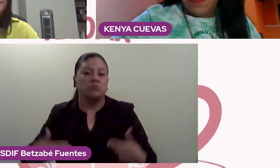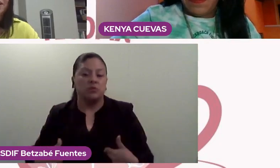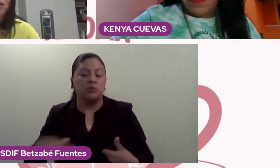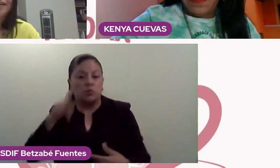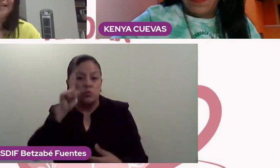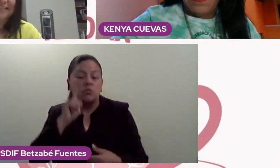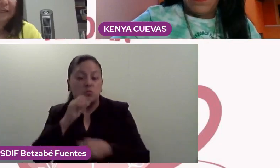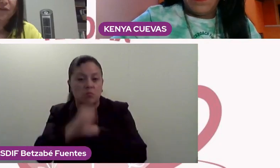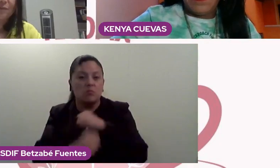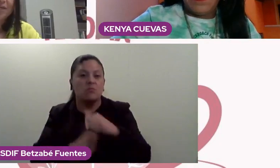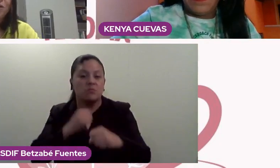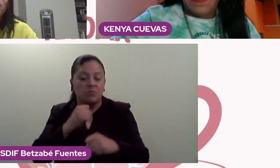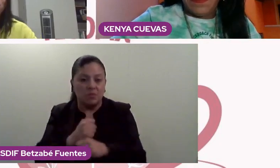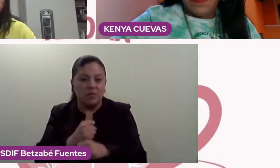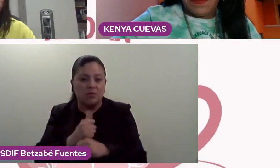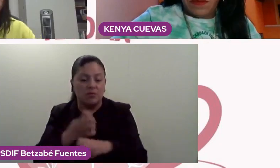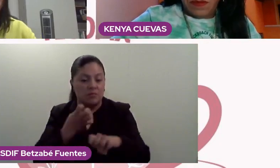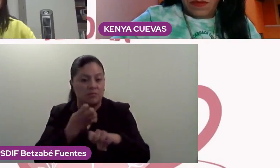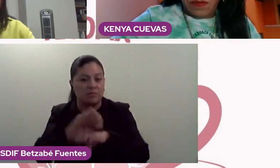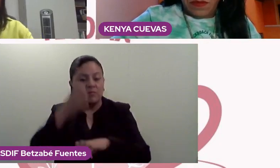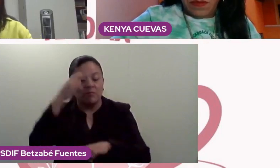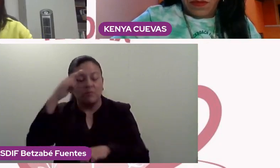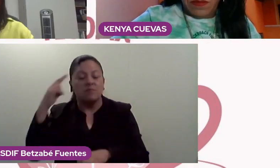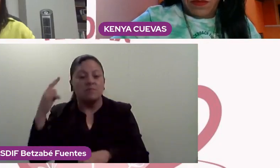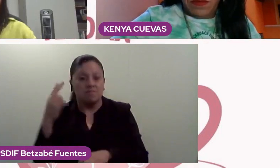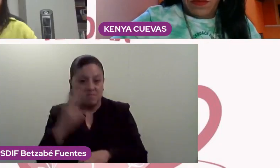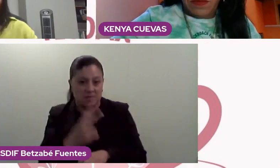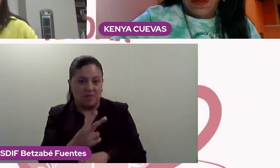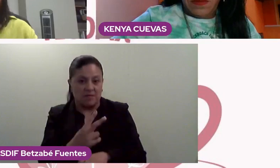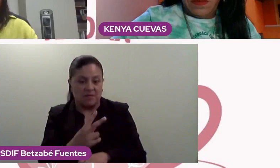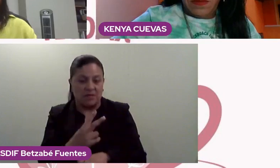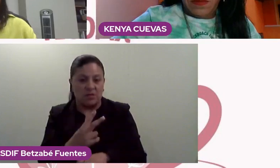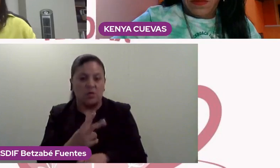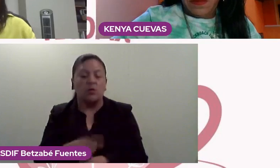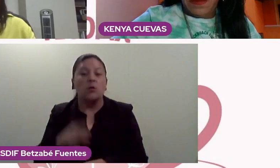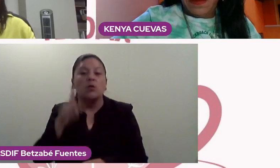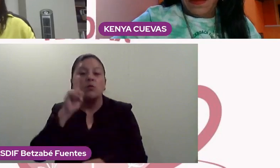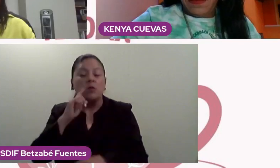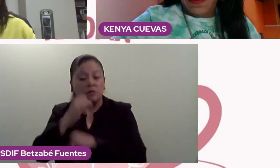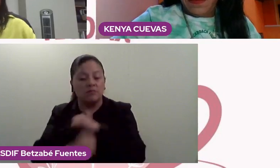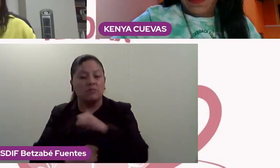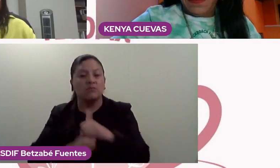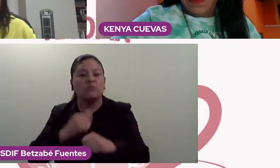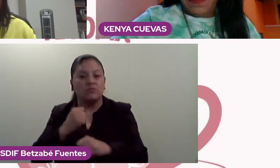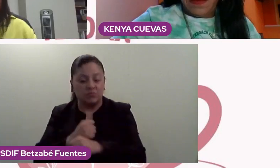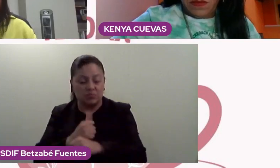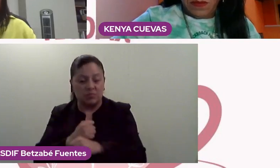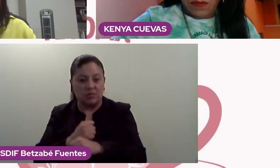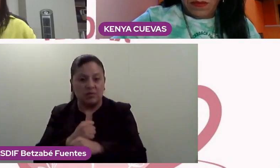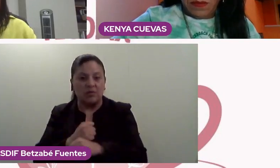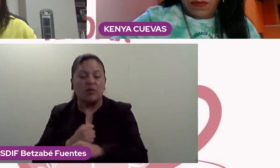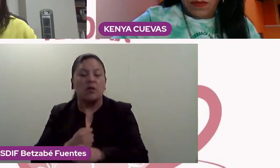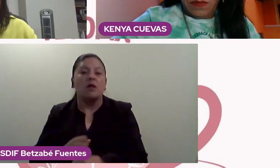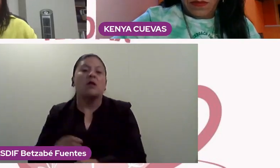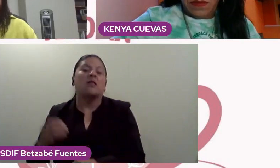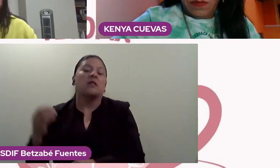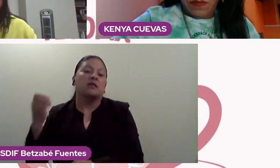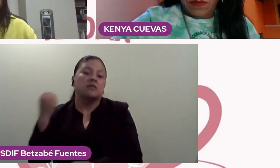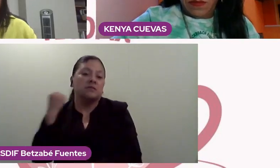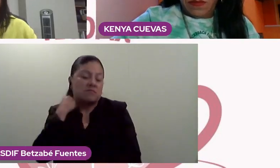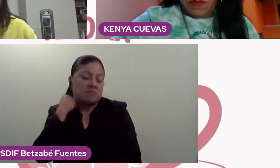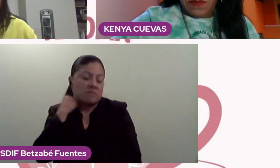por el Gobierno del Estado de México. Mujer del Año por Fundación Cuadros y Rostros y el Senado de la República.